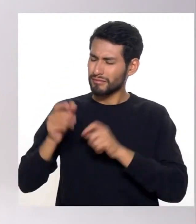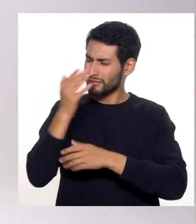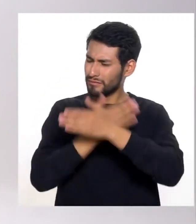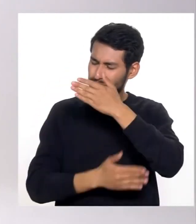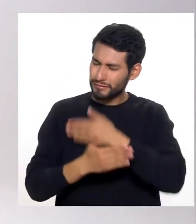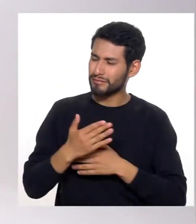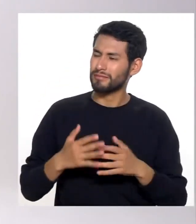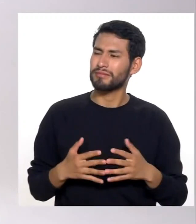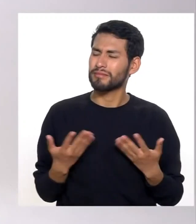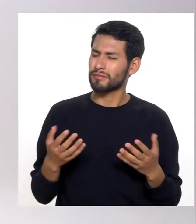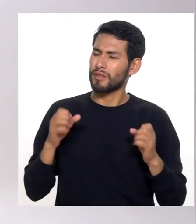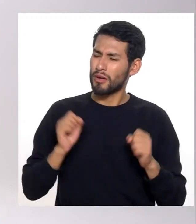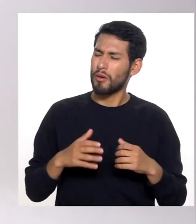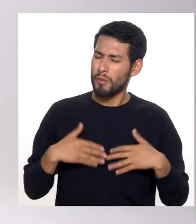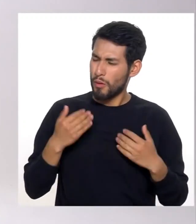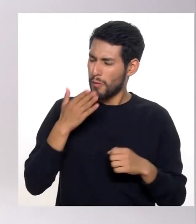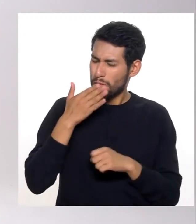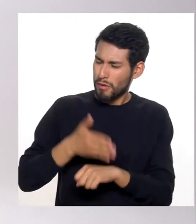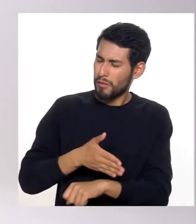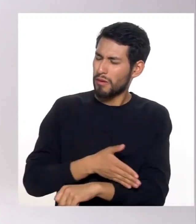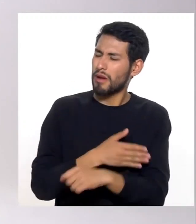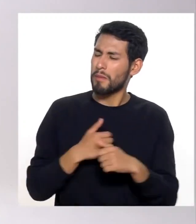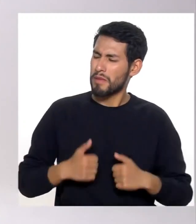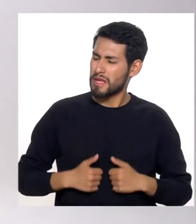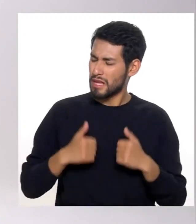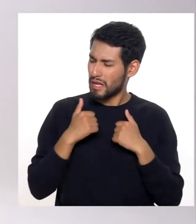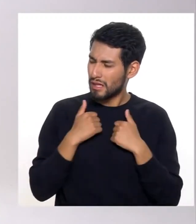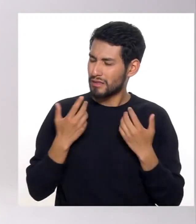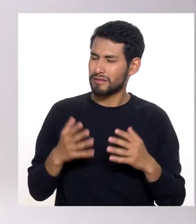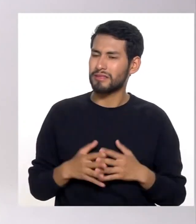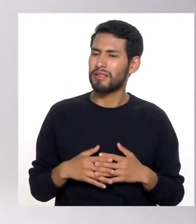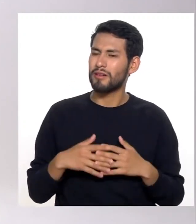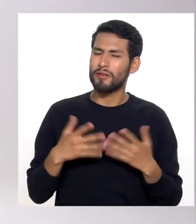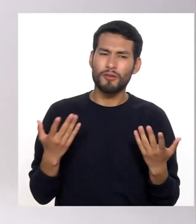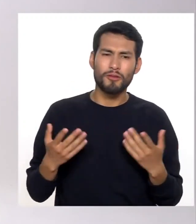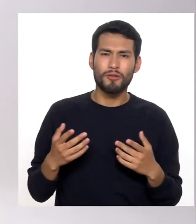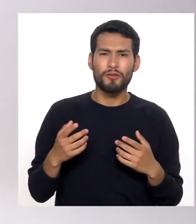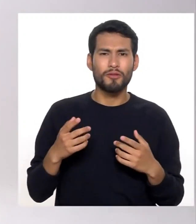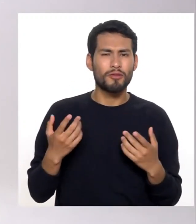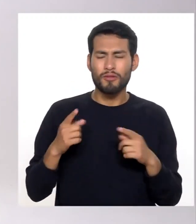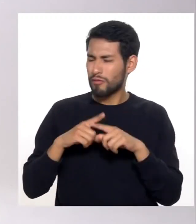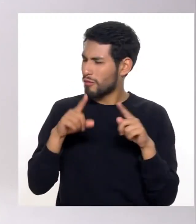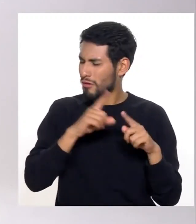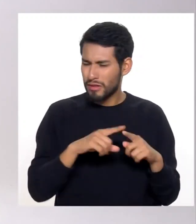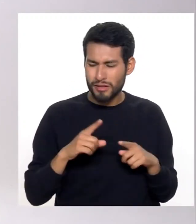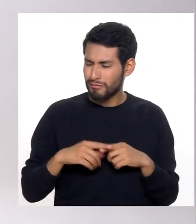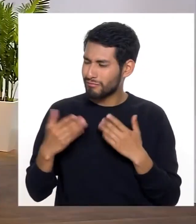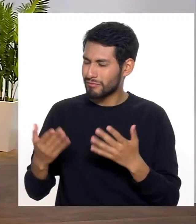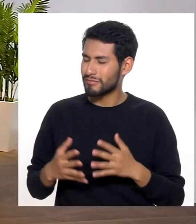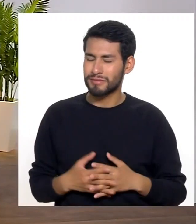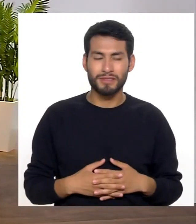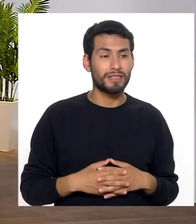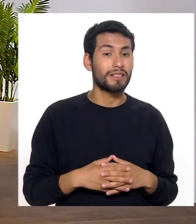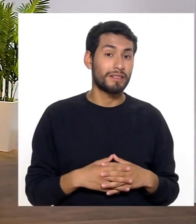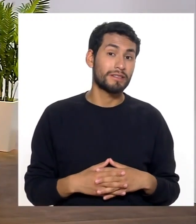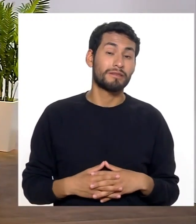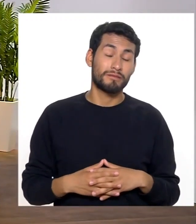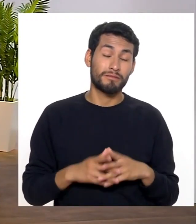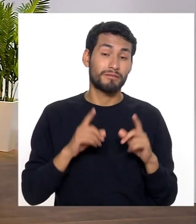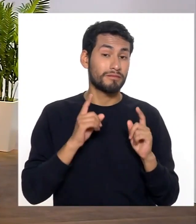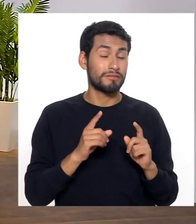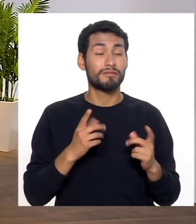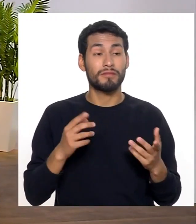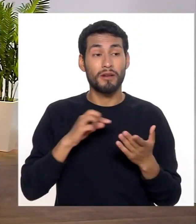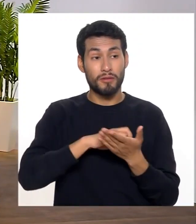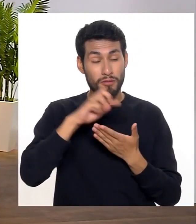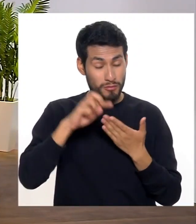con discapacidad pueden mejorar su calidad de vida de otras, en diferentes aspectos? Mira,